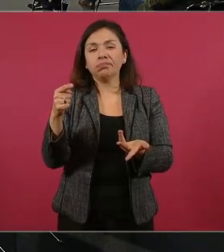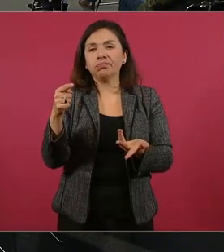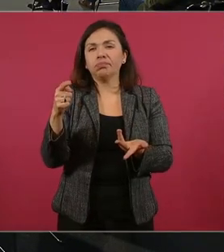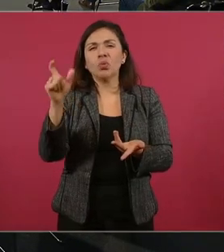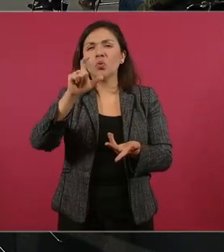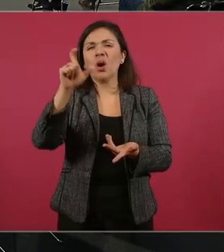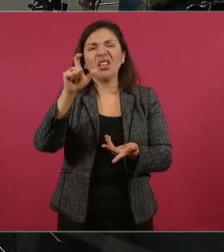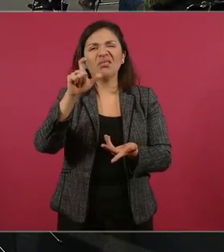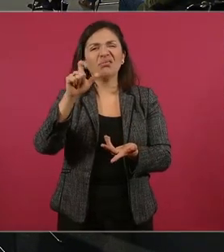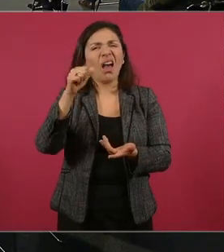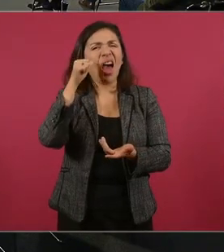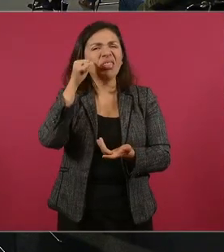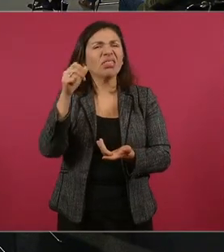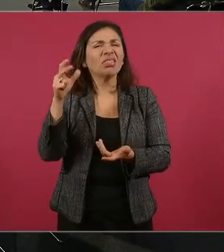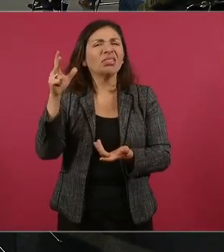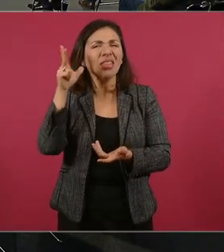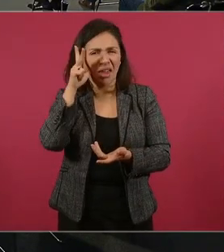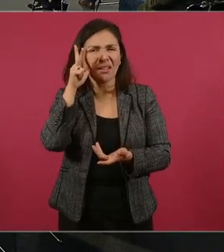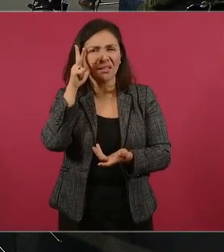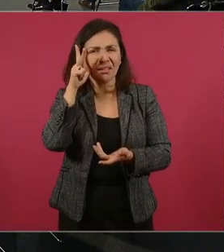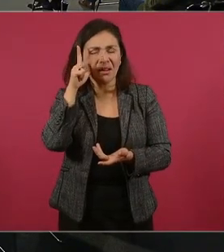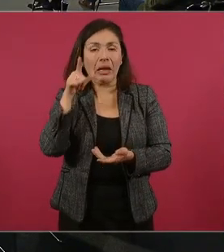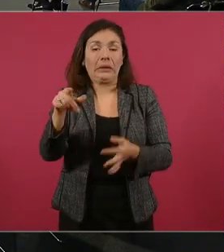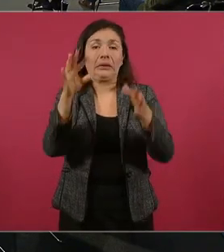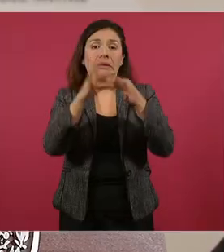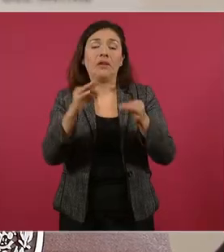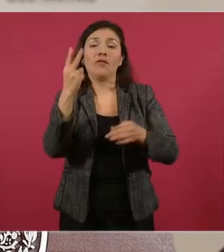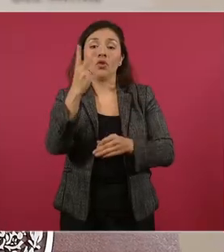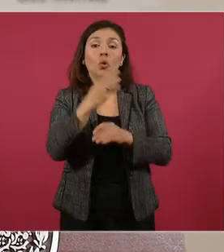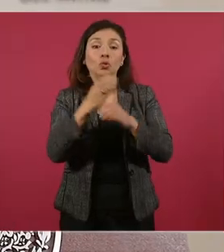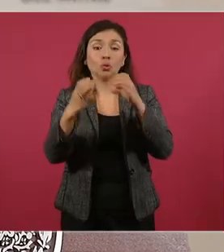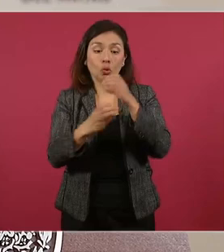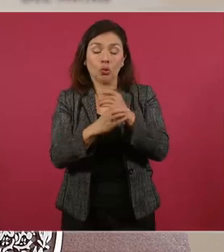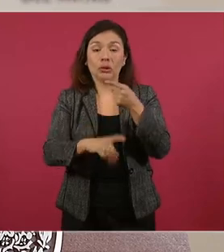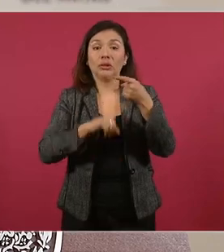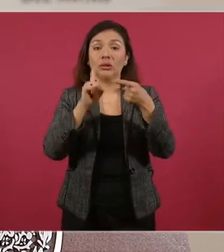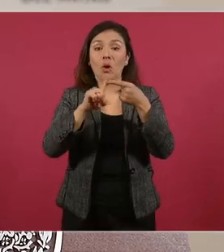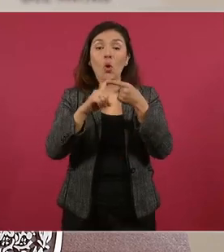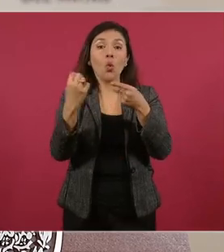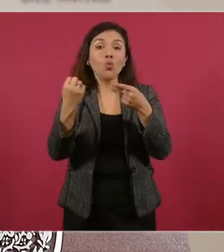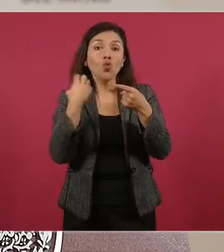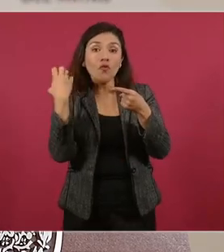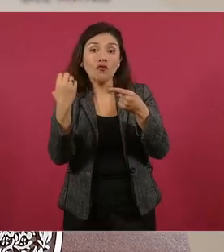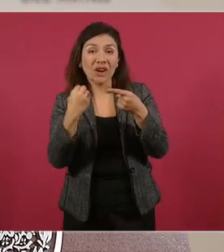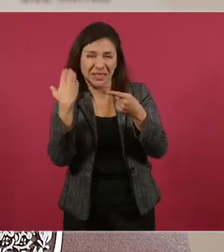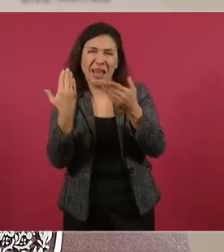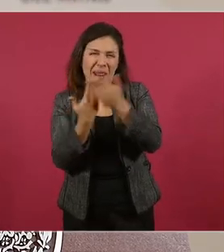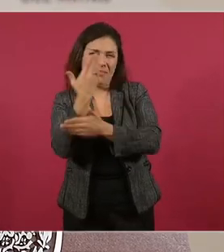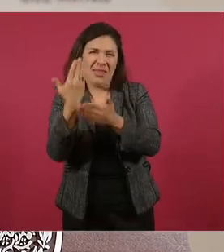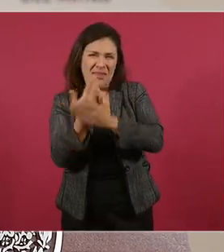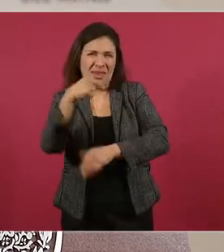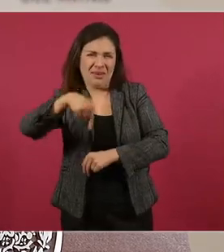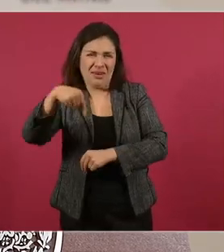Antier habló de dos cosas, de conferencia, de mañanera.